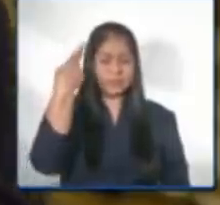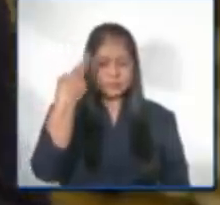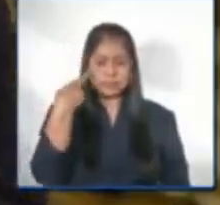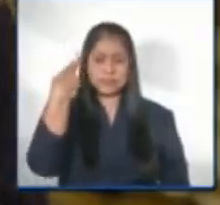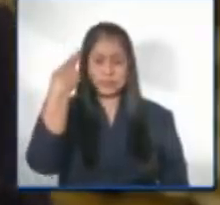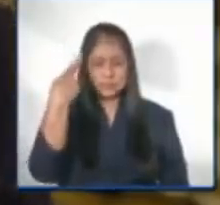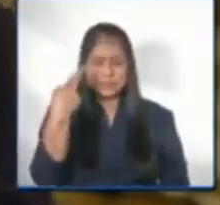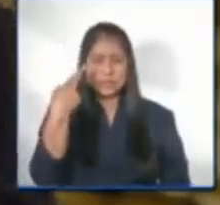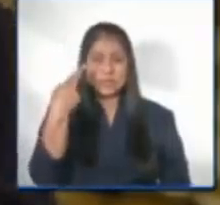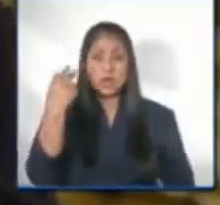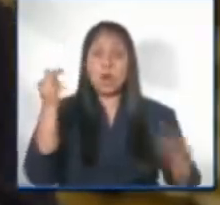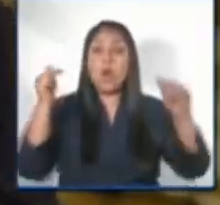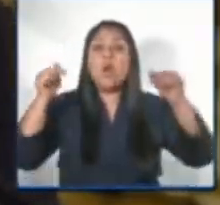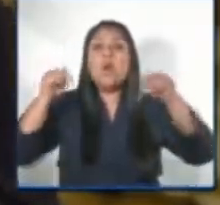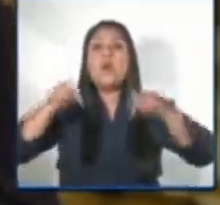Hoy,